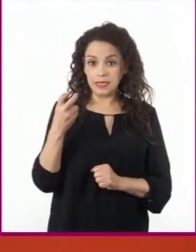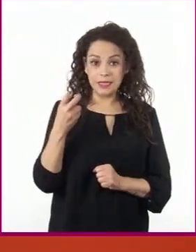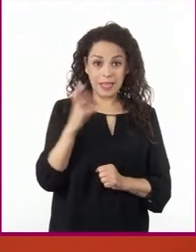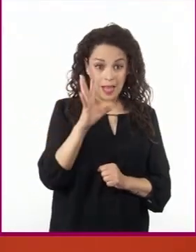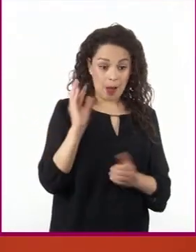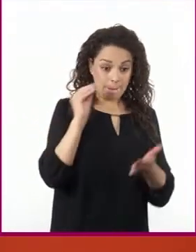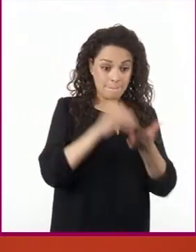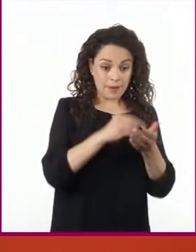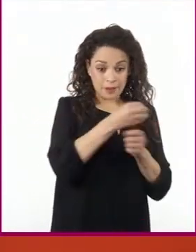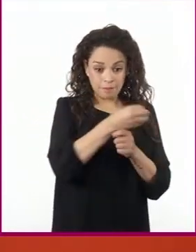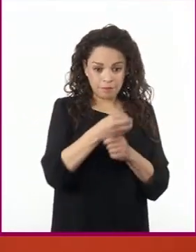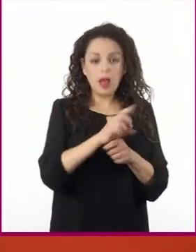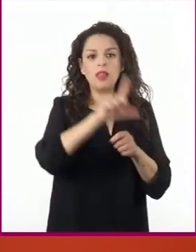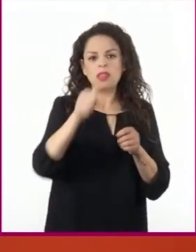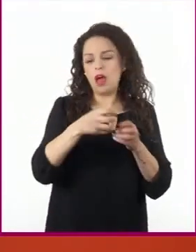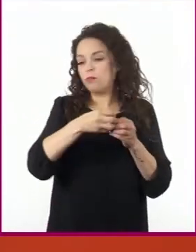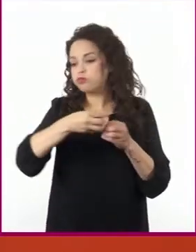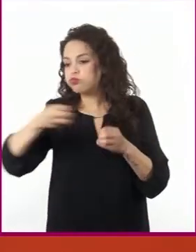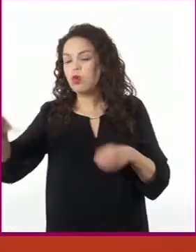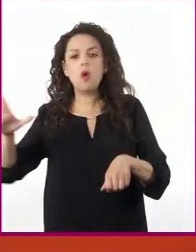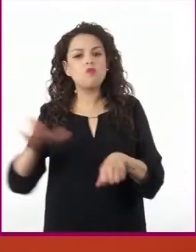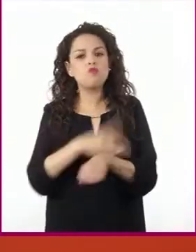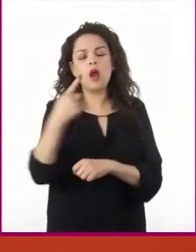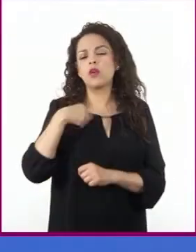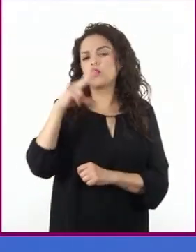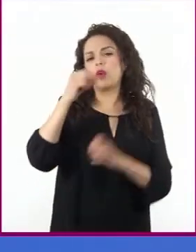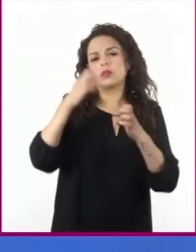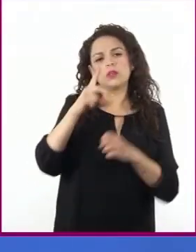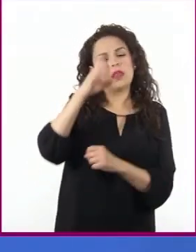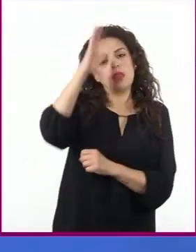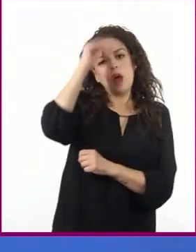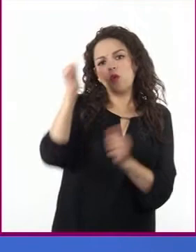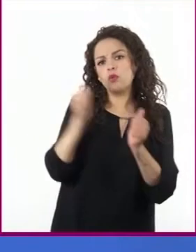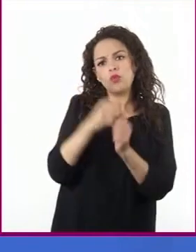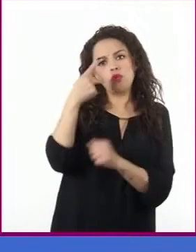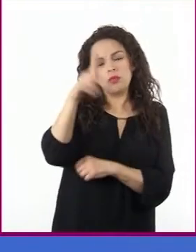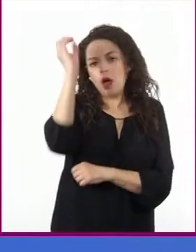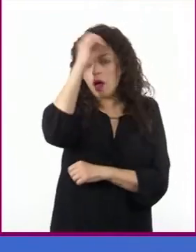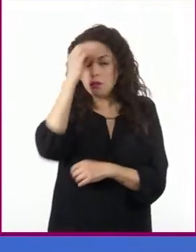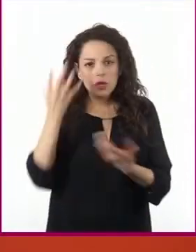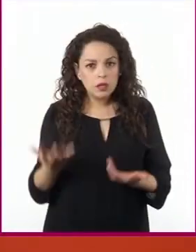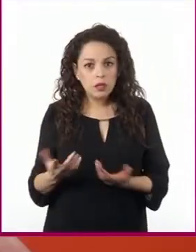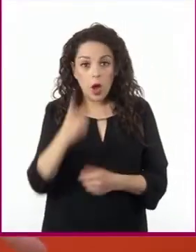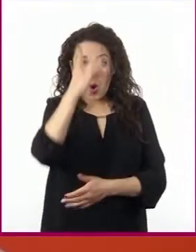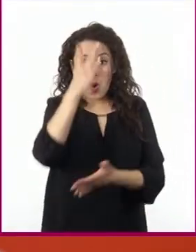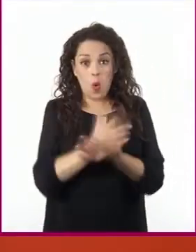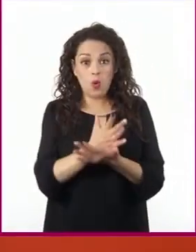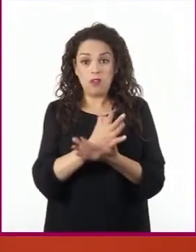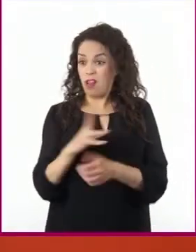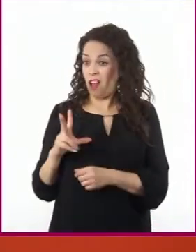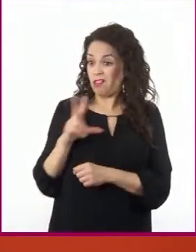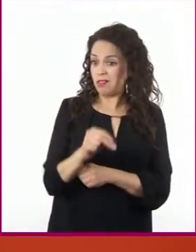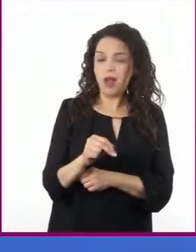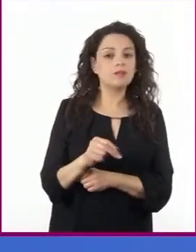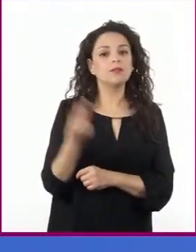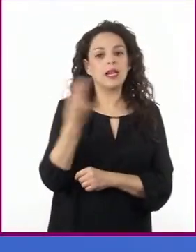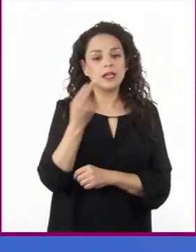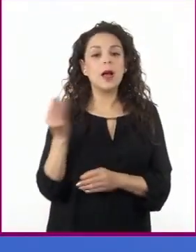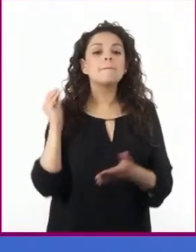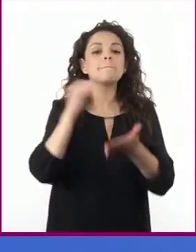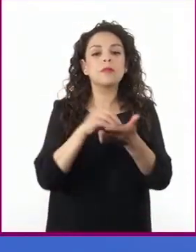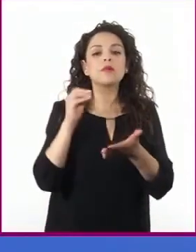razones, el por qué no se comparte una opinión. No solo negar, sino argumentar.